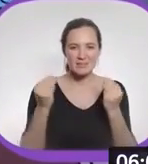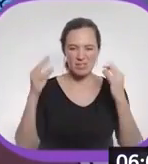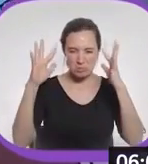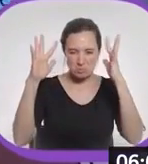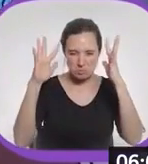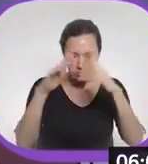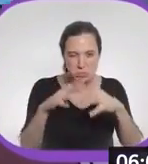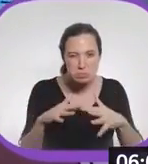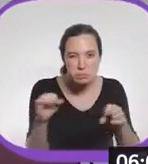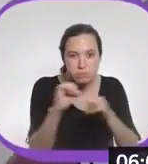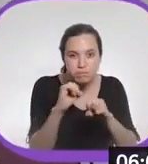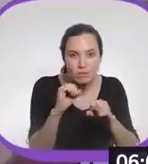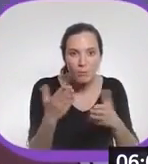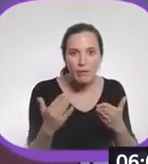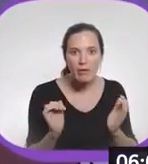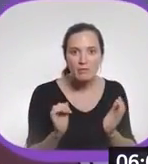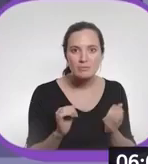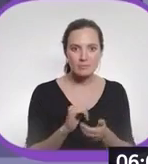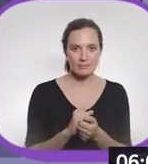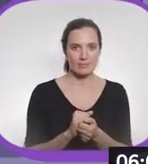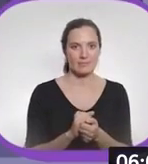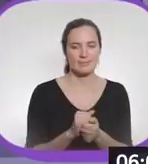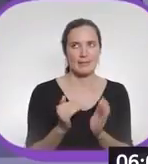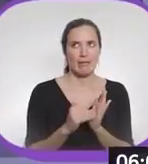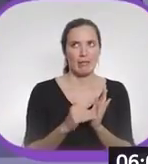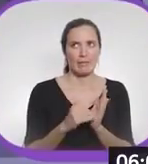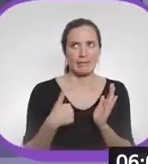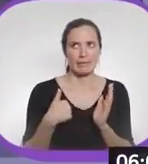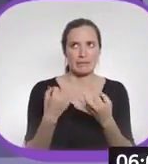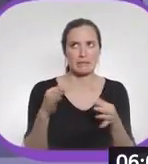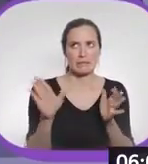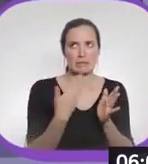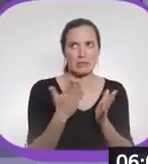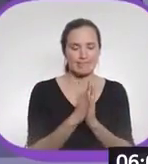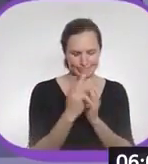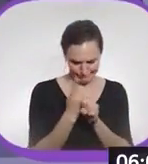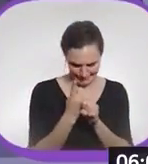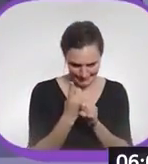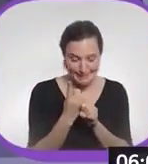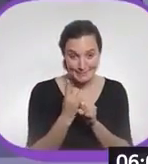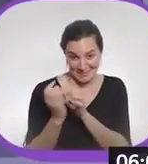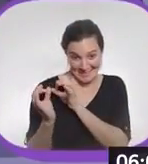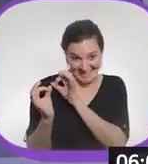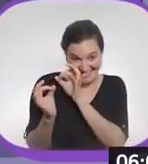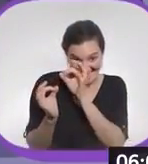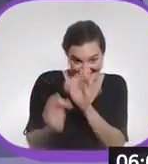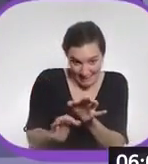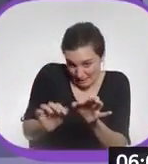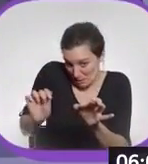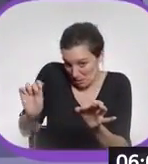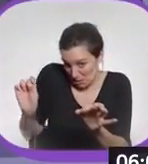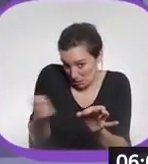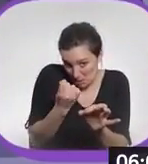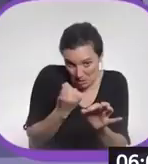que destrozar! Miseria. ¡Oh! Depende de mí salvarlos a todos. Primero, debo llegar a 6 con